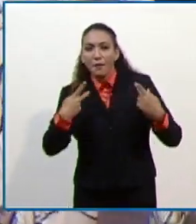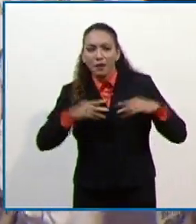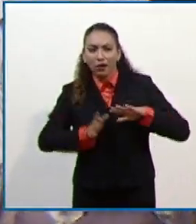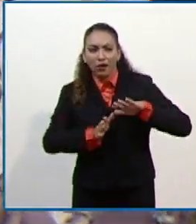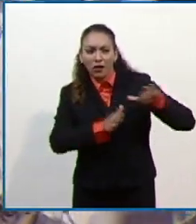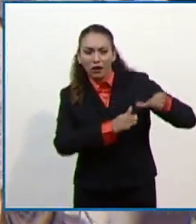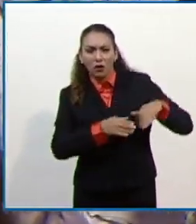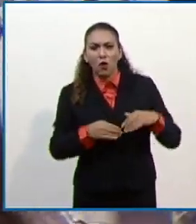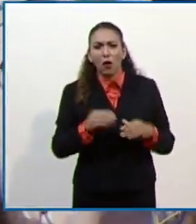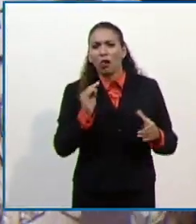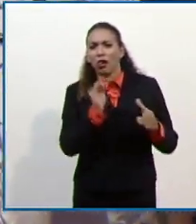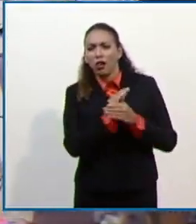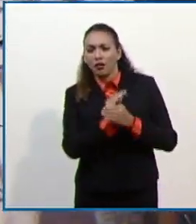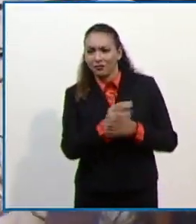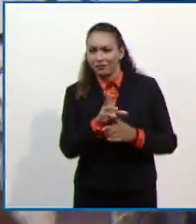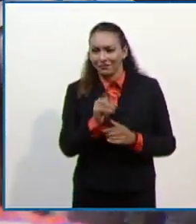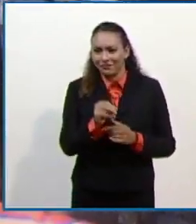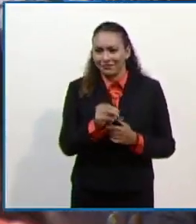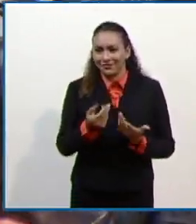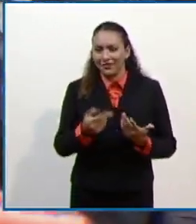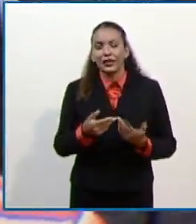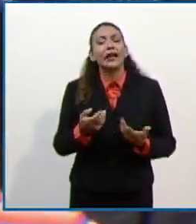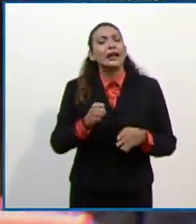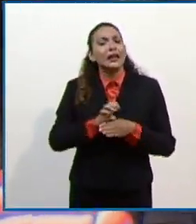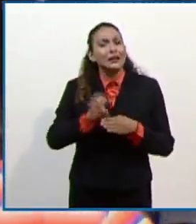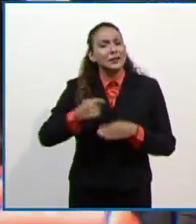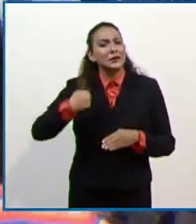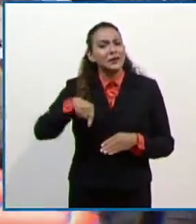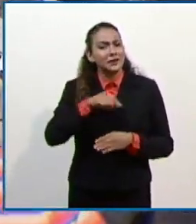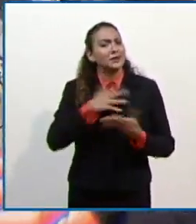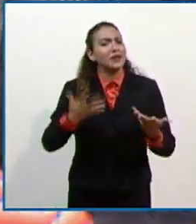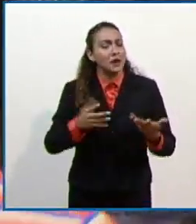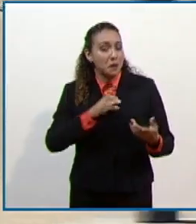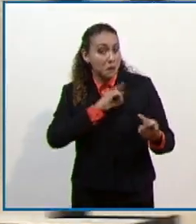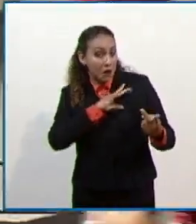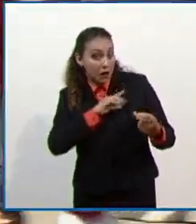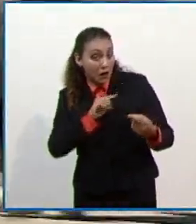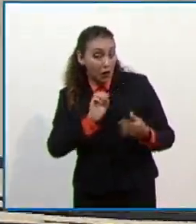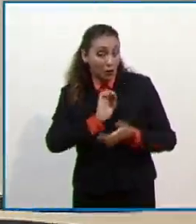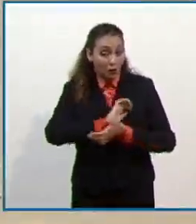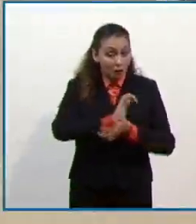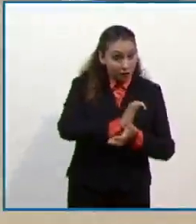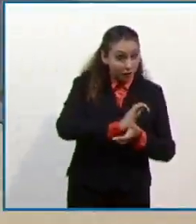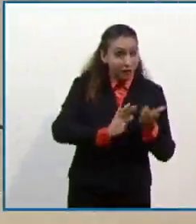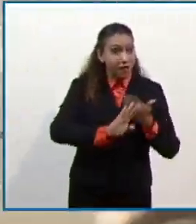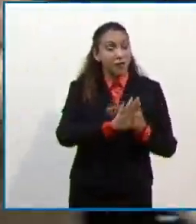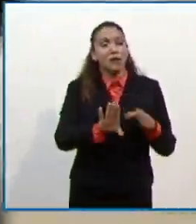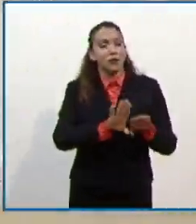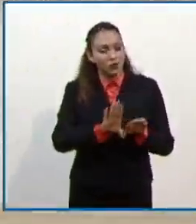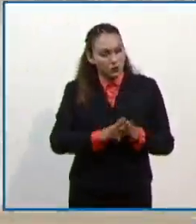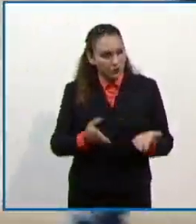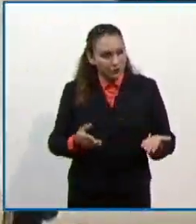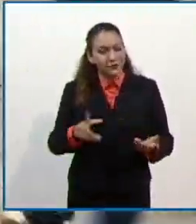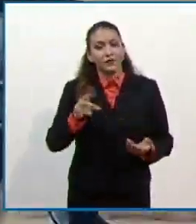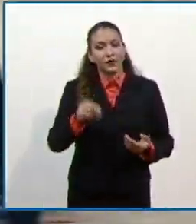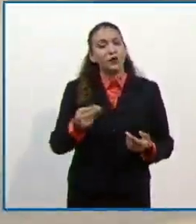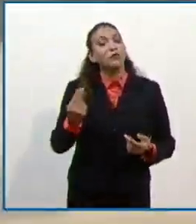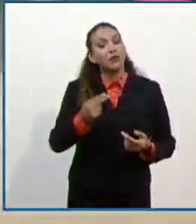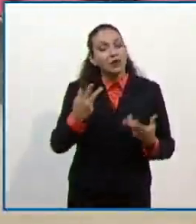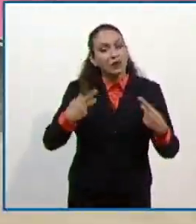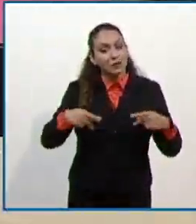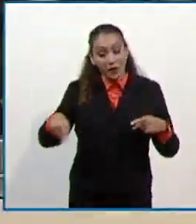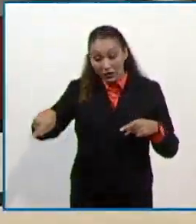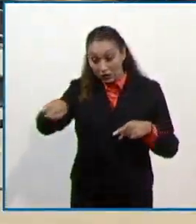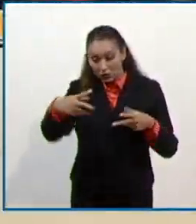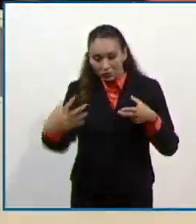nos enriquece la diversidad. Entonces, lo que nos corresponde como sociedad es generar condiciones para que esos grupos tengan acceso a sus